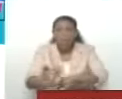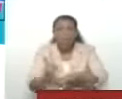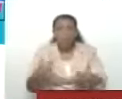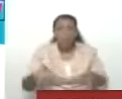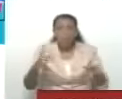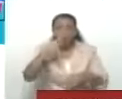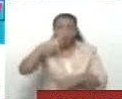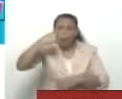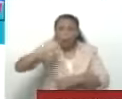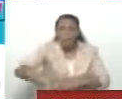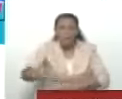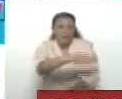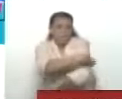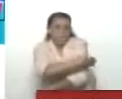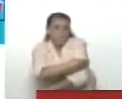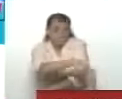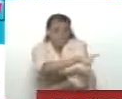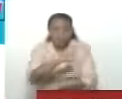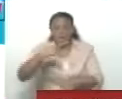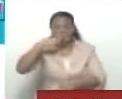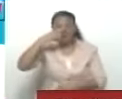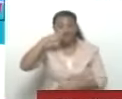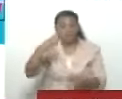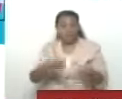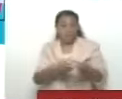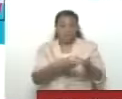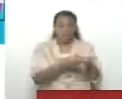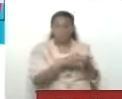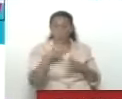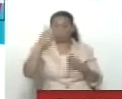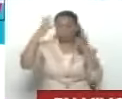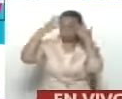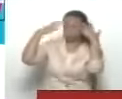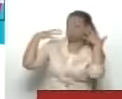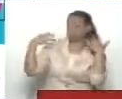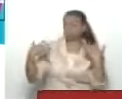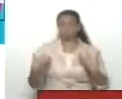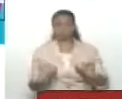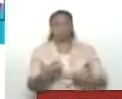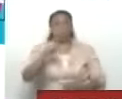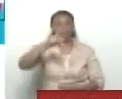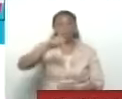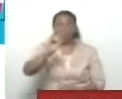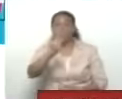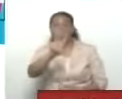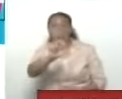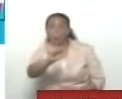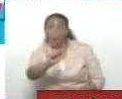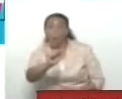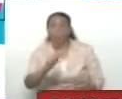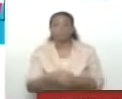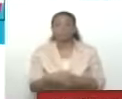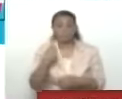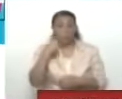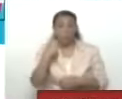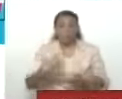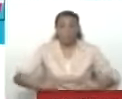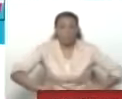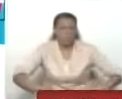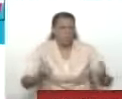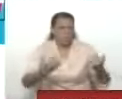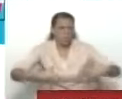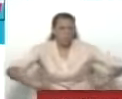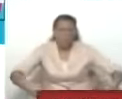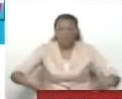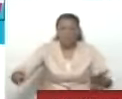un hombre de los apellidos. Este de los apellidos, de la oligarquía, los pelucones, Noboa. Apellido, apellido. De los multimillonarios,